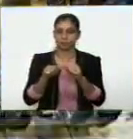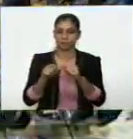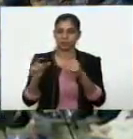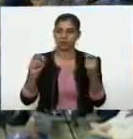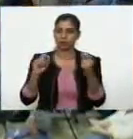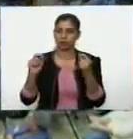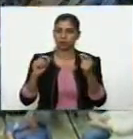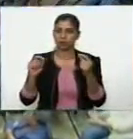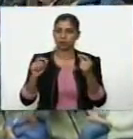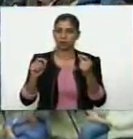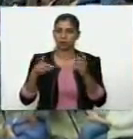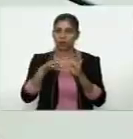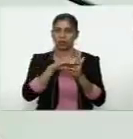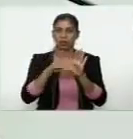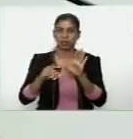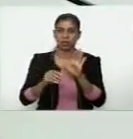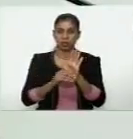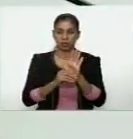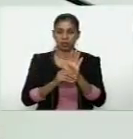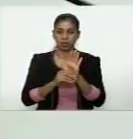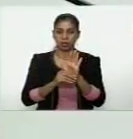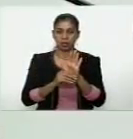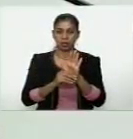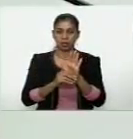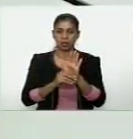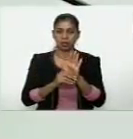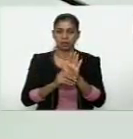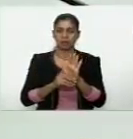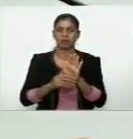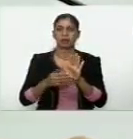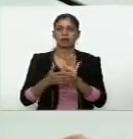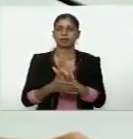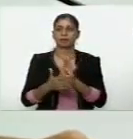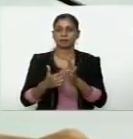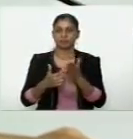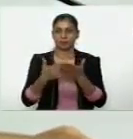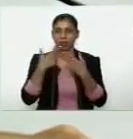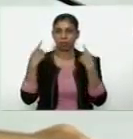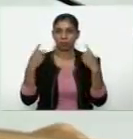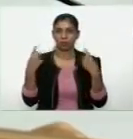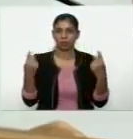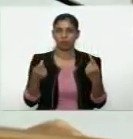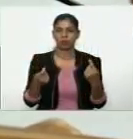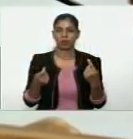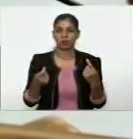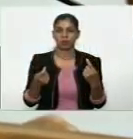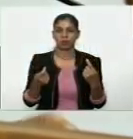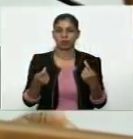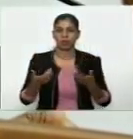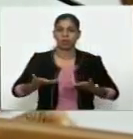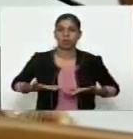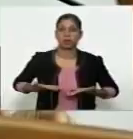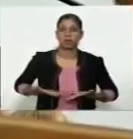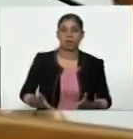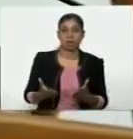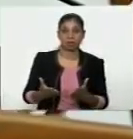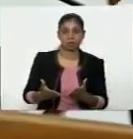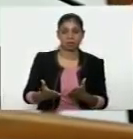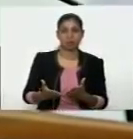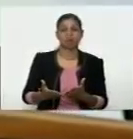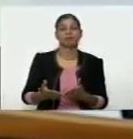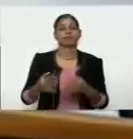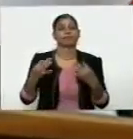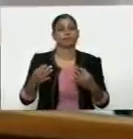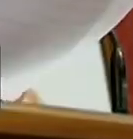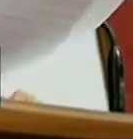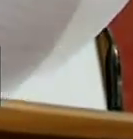del decreto constituyente para la promoción y protección del parto y nacimiento humanizado.